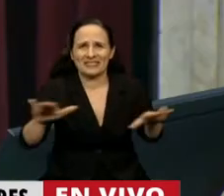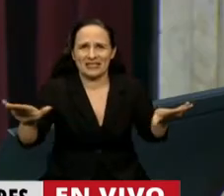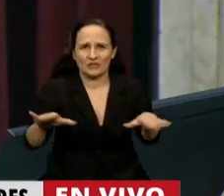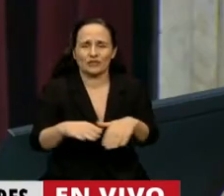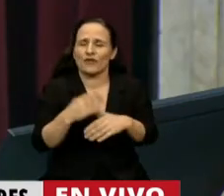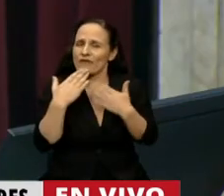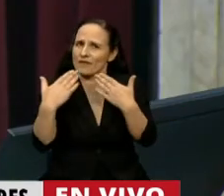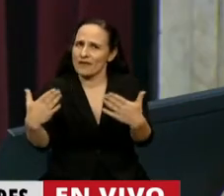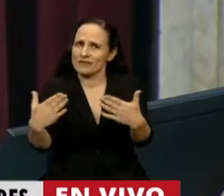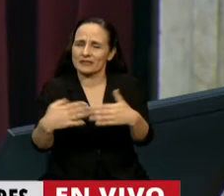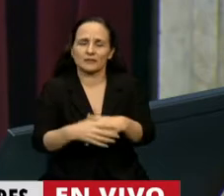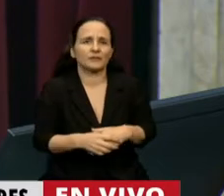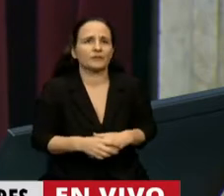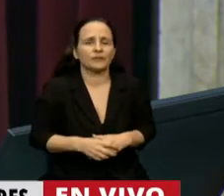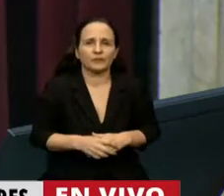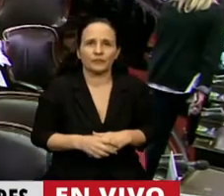Gracias.